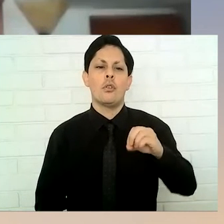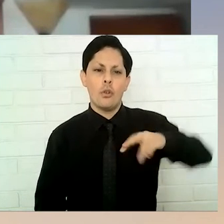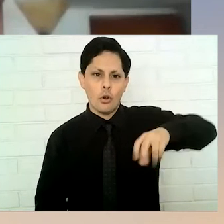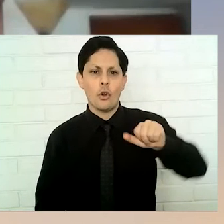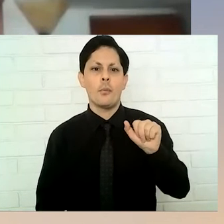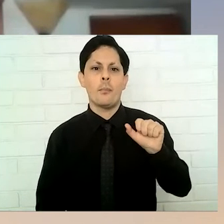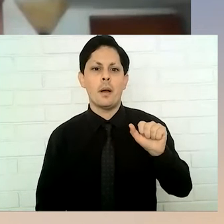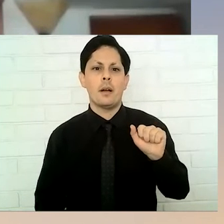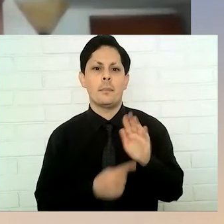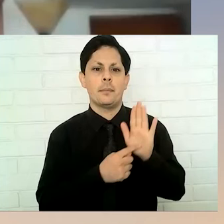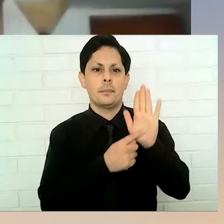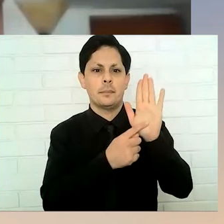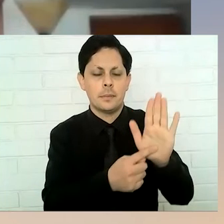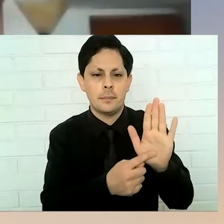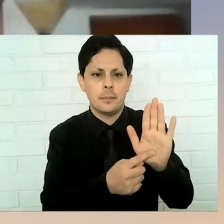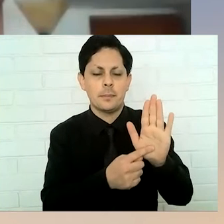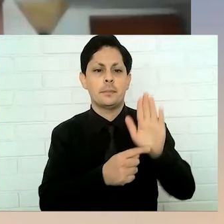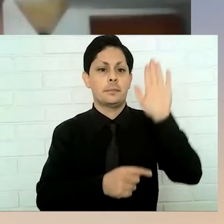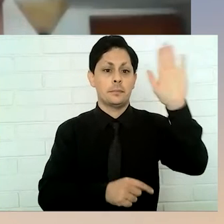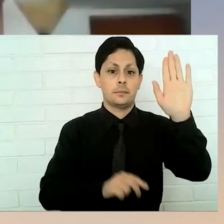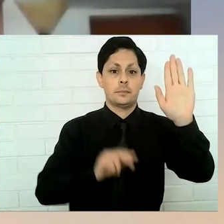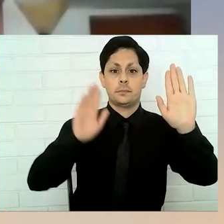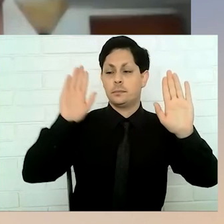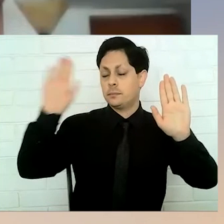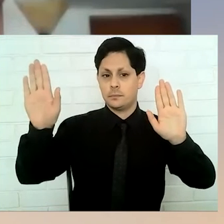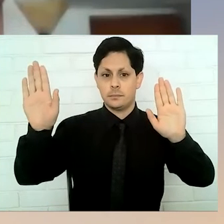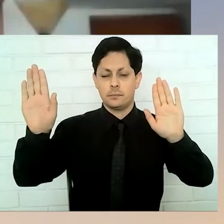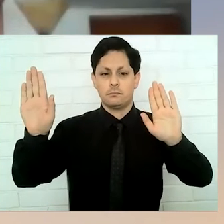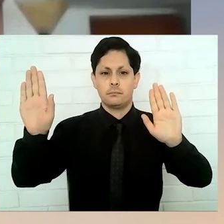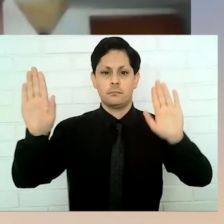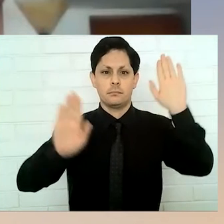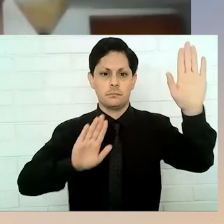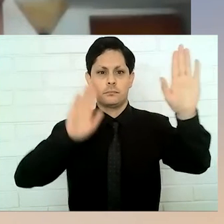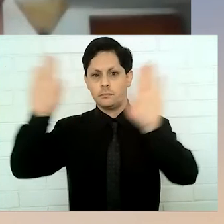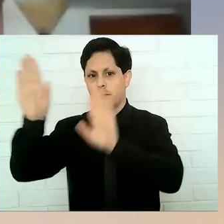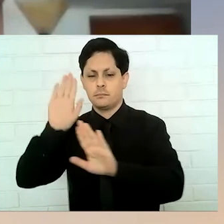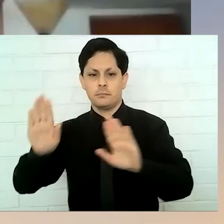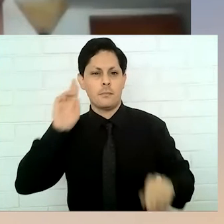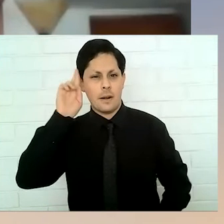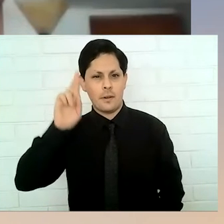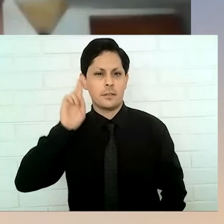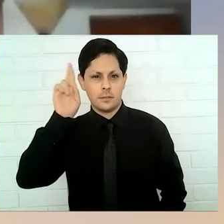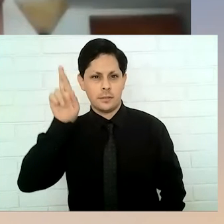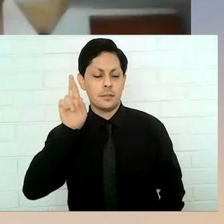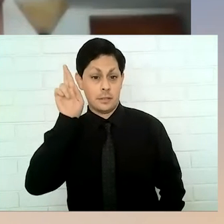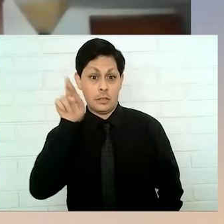en algunos aspectos abre más reflexiones sobre lo que ella ha venido